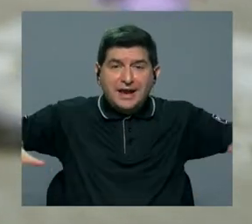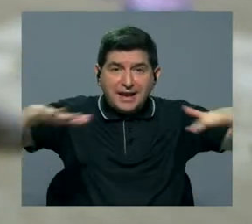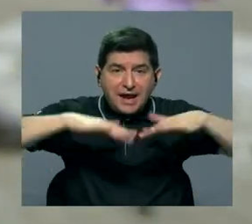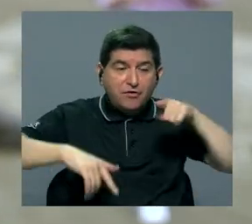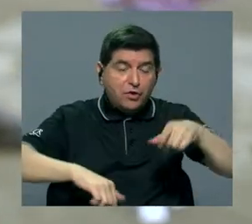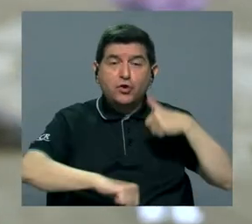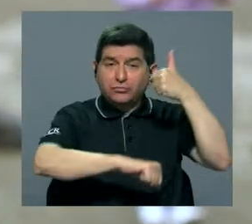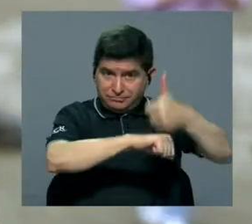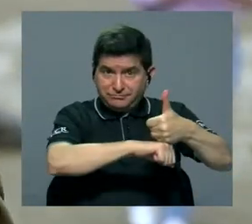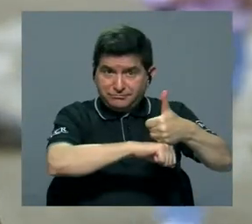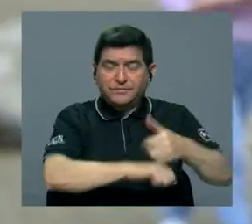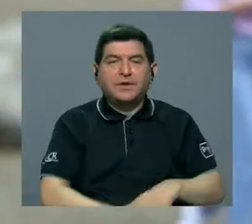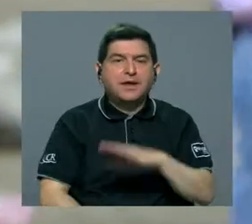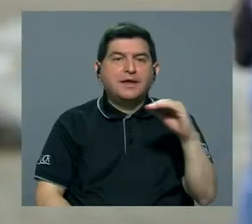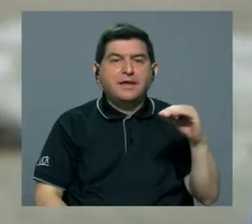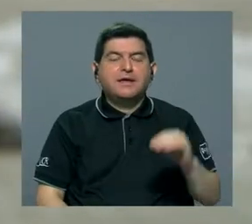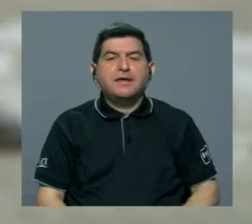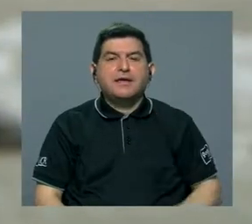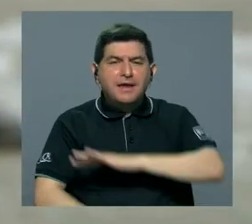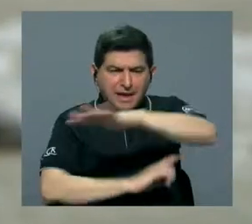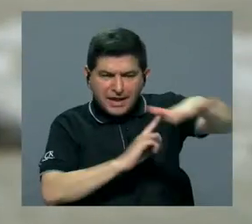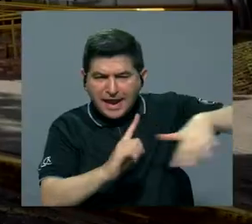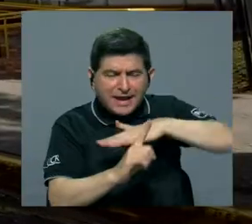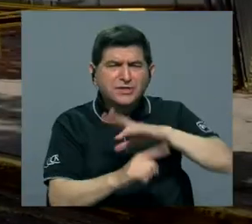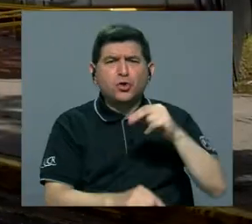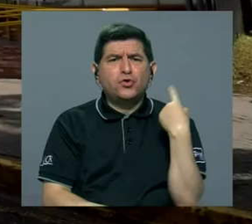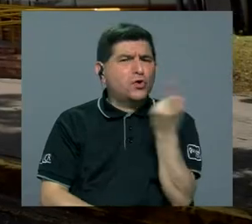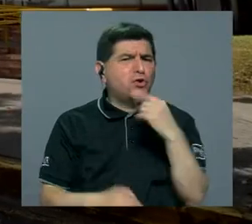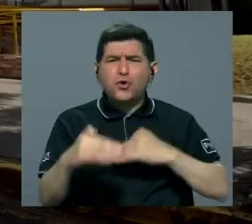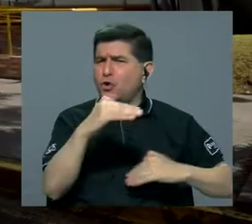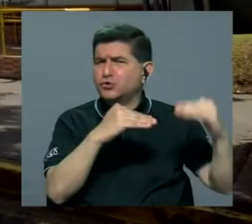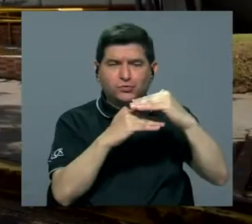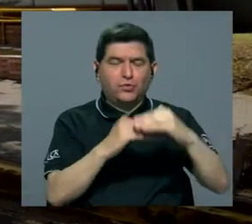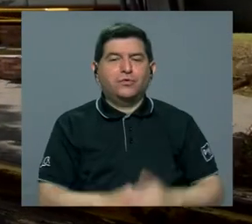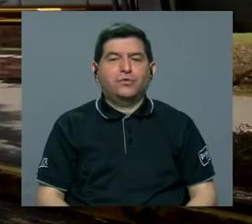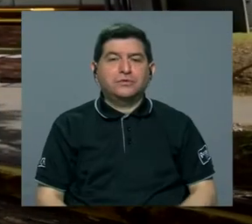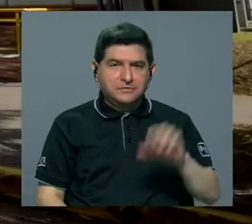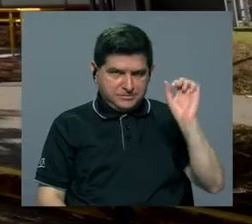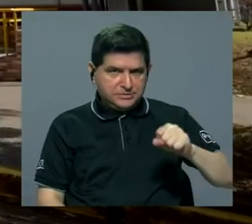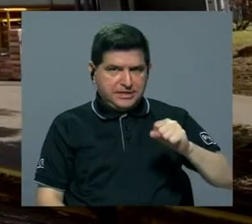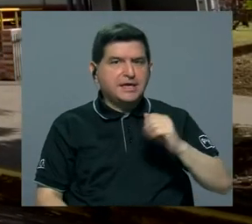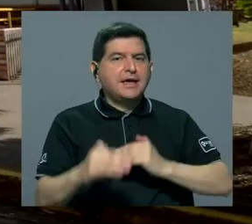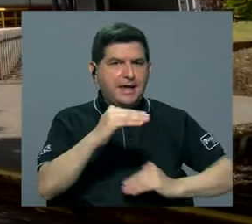está y de su entorno. No es el edificio aislado, es el edificio